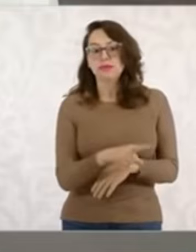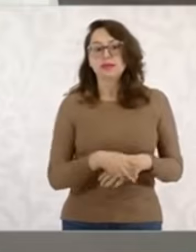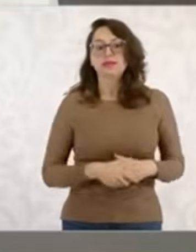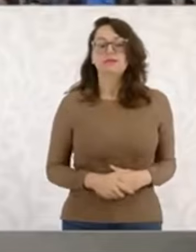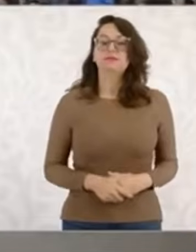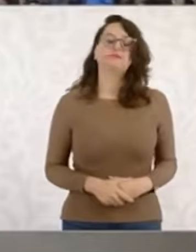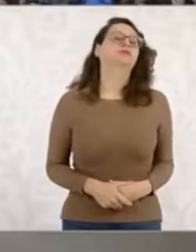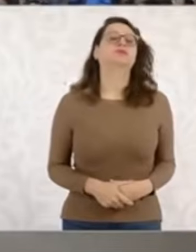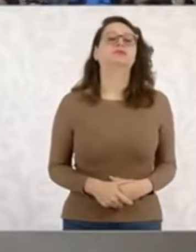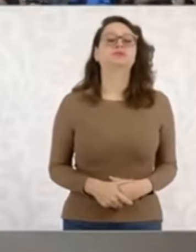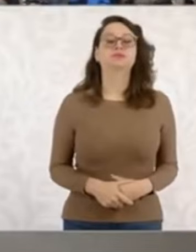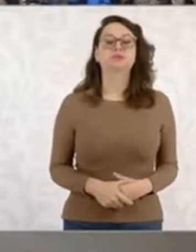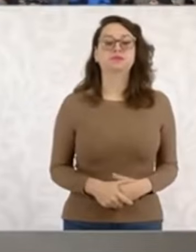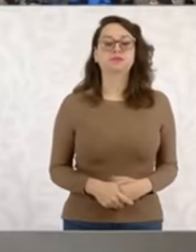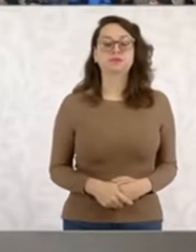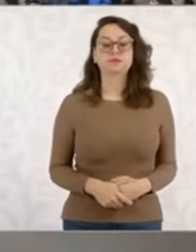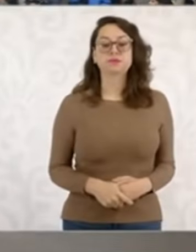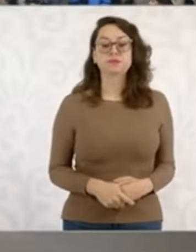También.